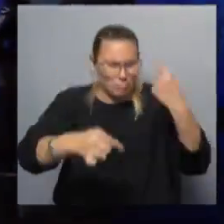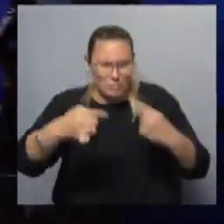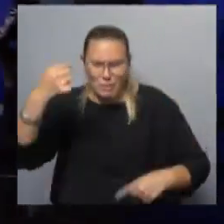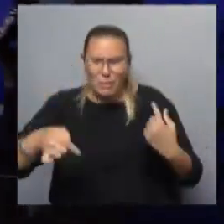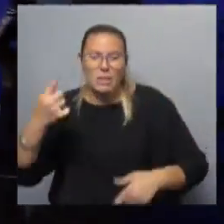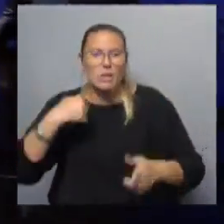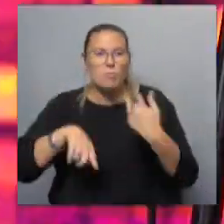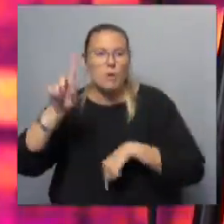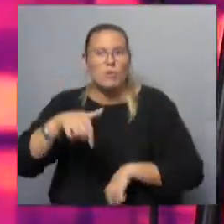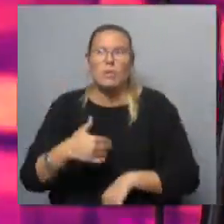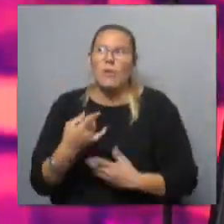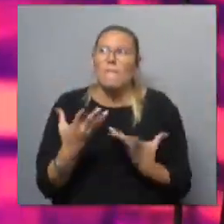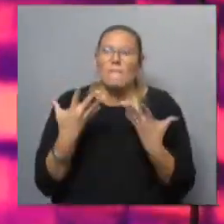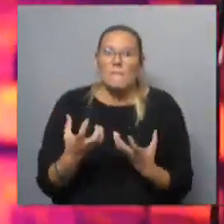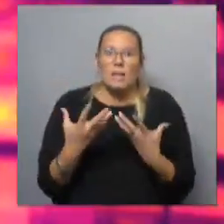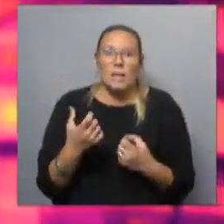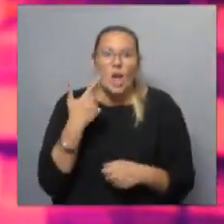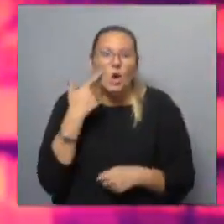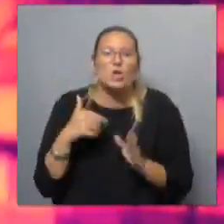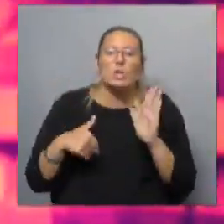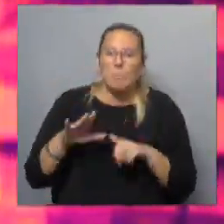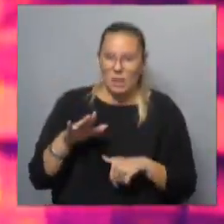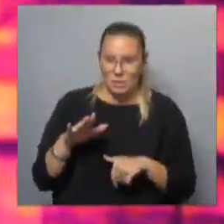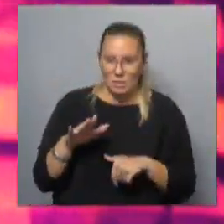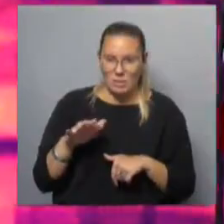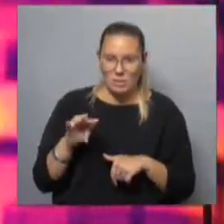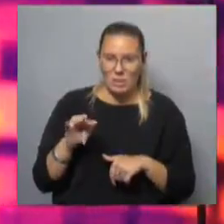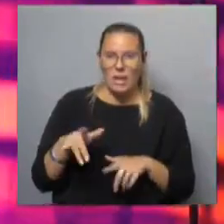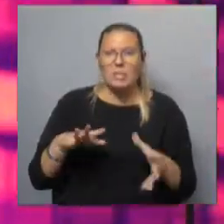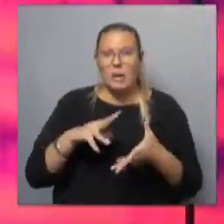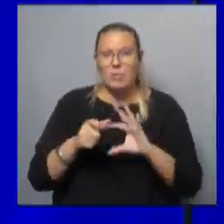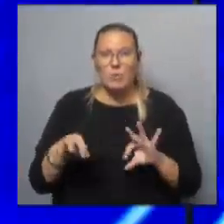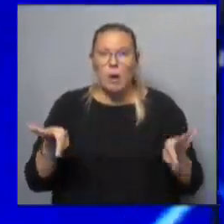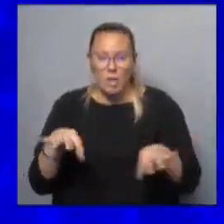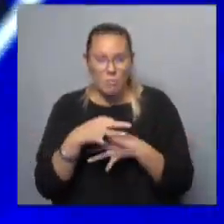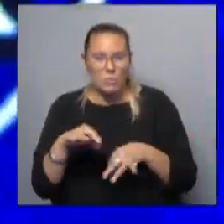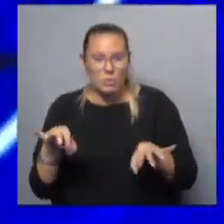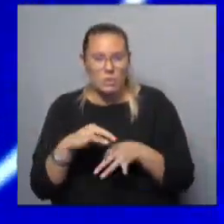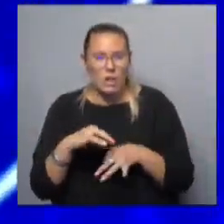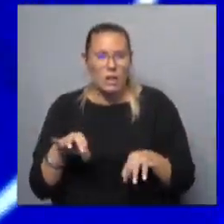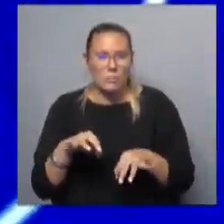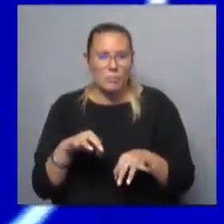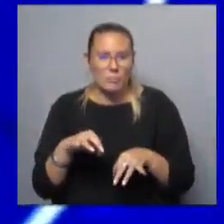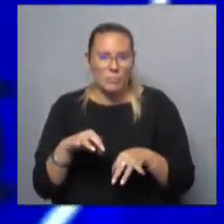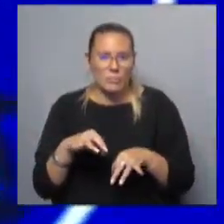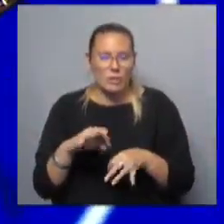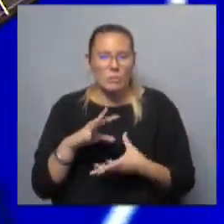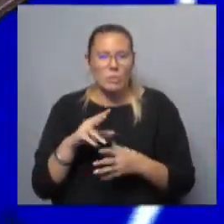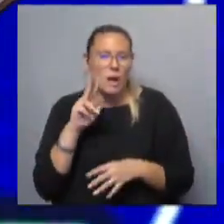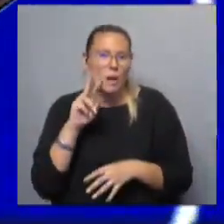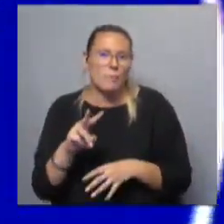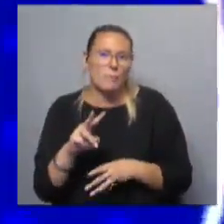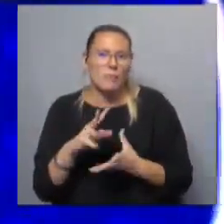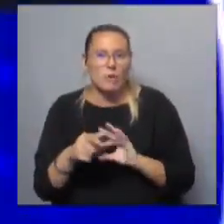surgió un poco a raíz de querer explorar un poco ese tipo de ritmos y de músicas, como desde una mirada un poco